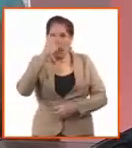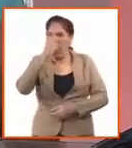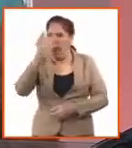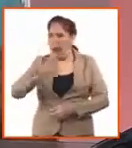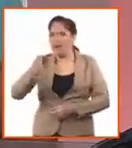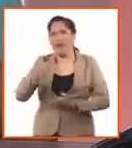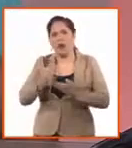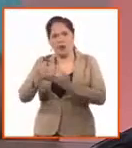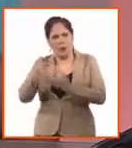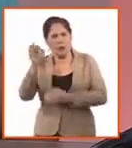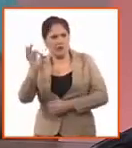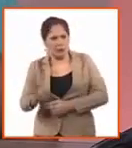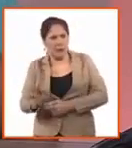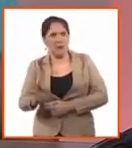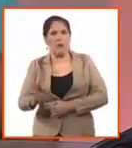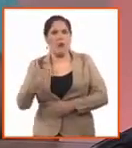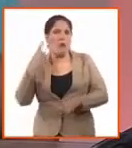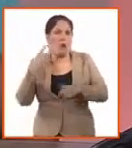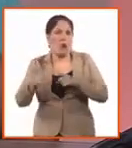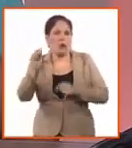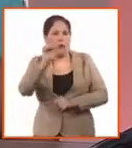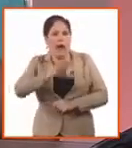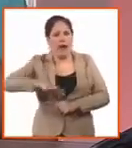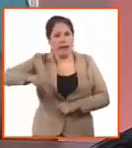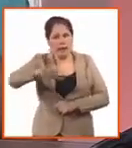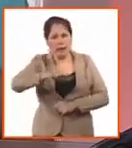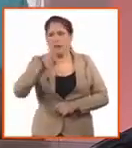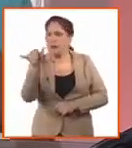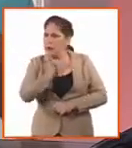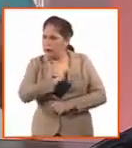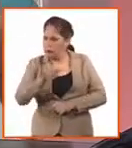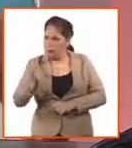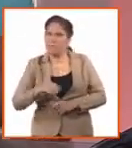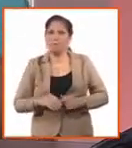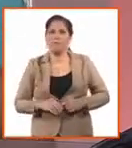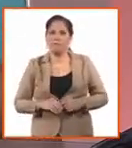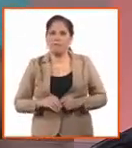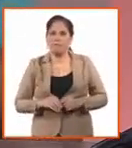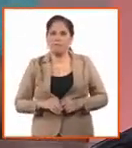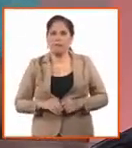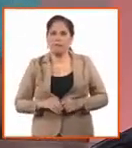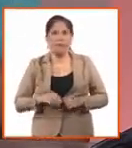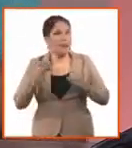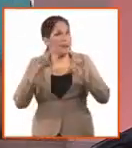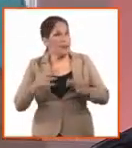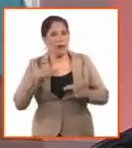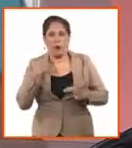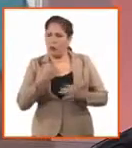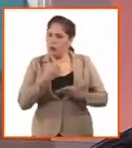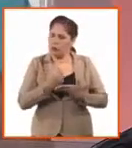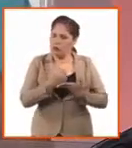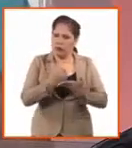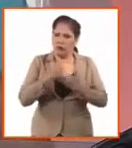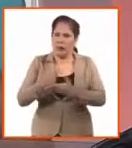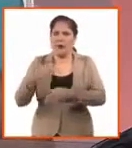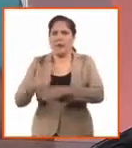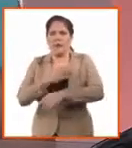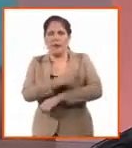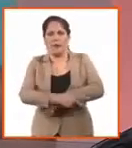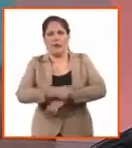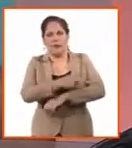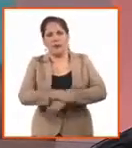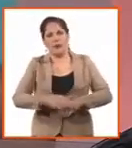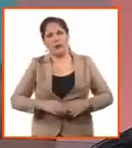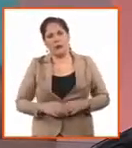ámbito asiático que en buena medida un poco ha sido también una práctica del propio proyecto revolucionario